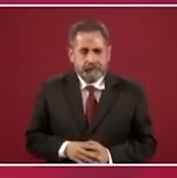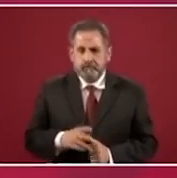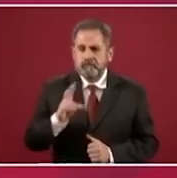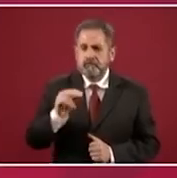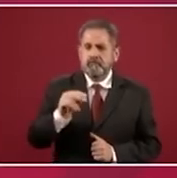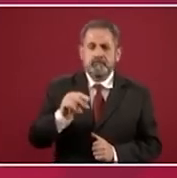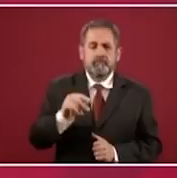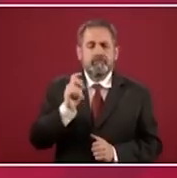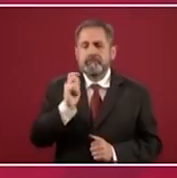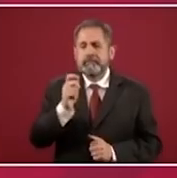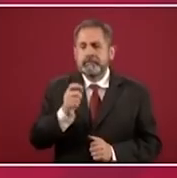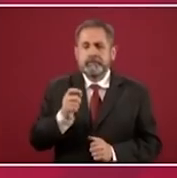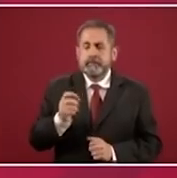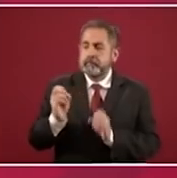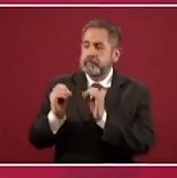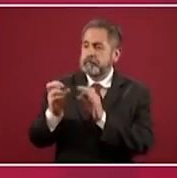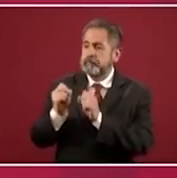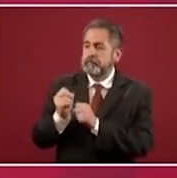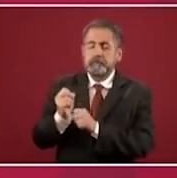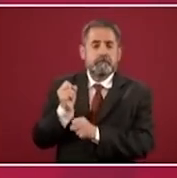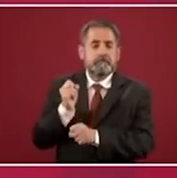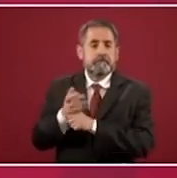llegar a las 9, ¿sí?